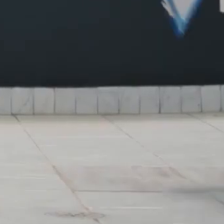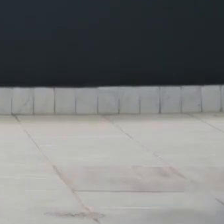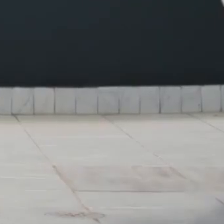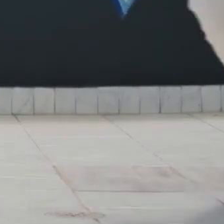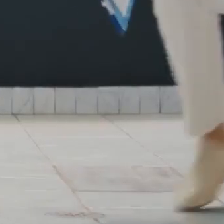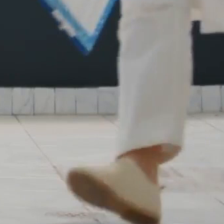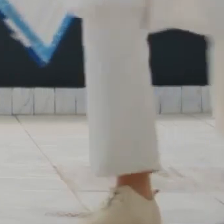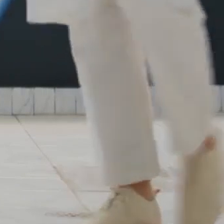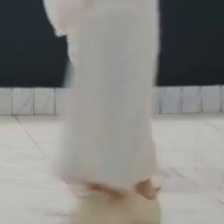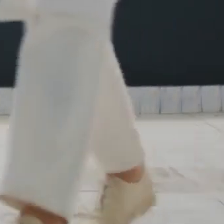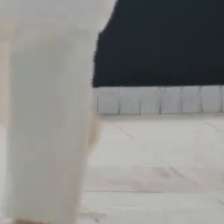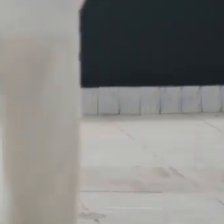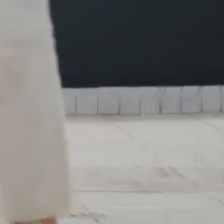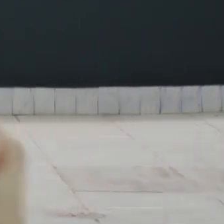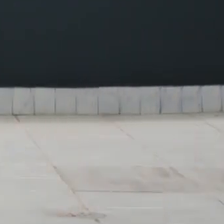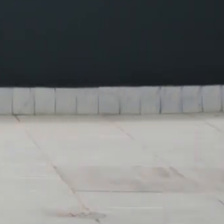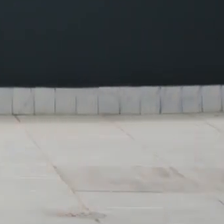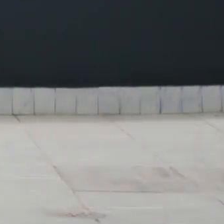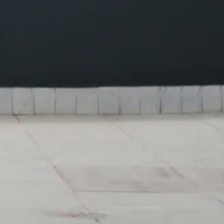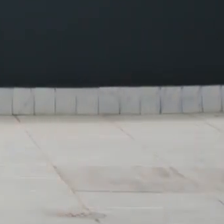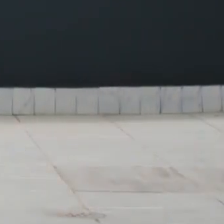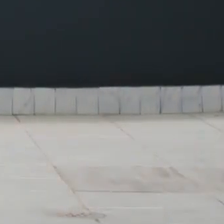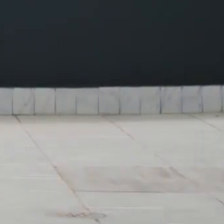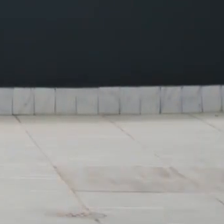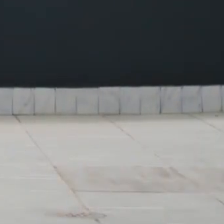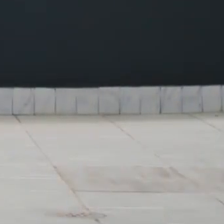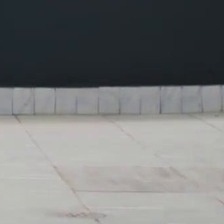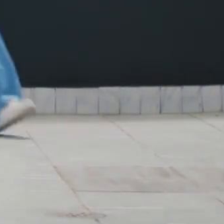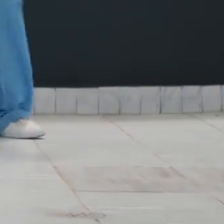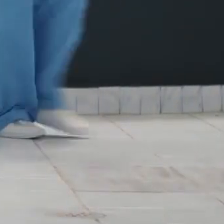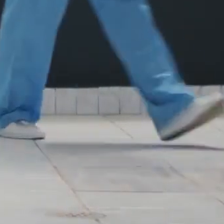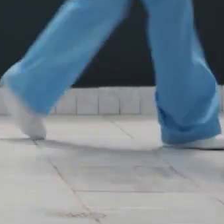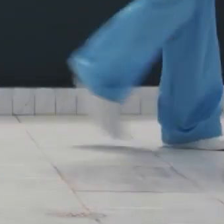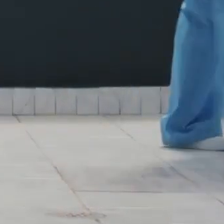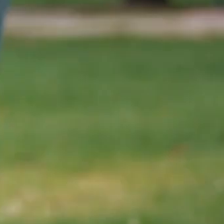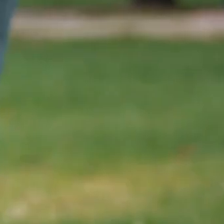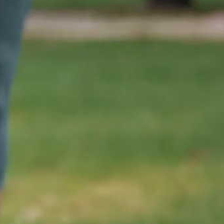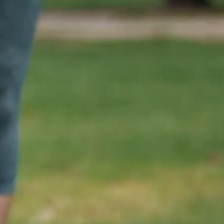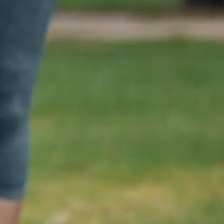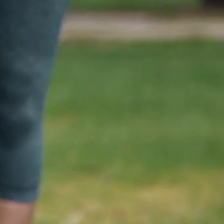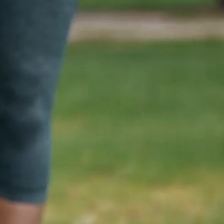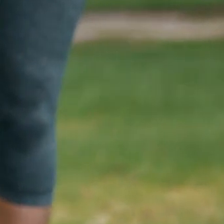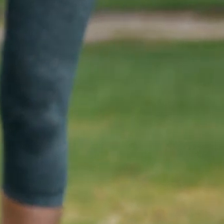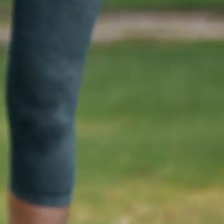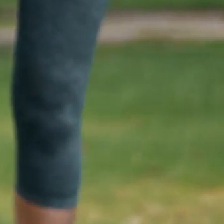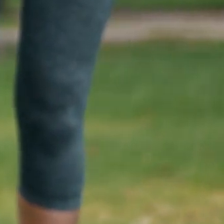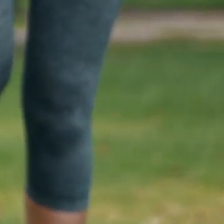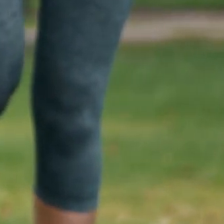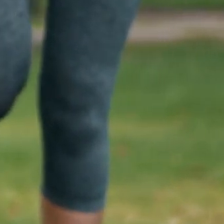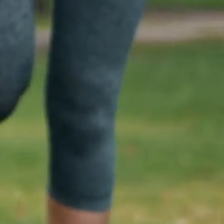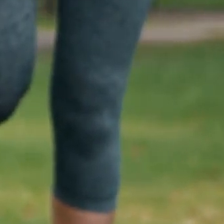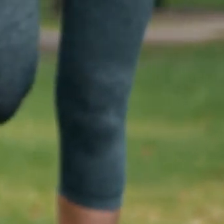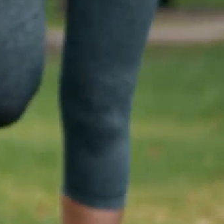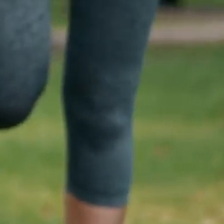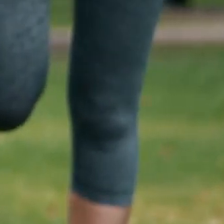falta de acceso a la vivienda y a la atención médica son importantes barreras para la implementación del código. Además de las recomendaciones